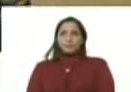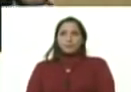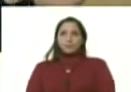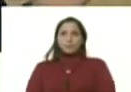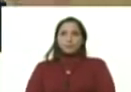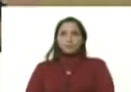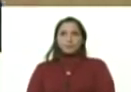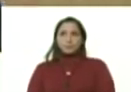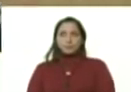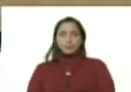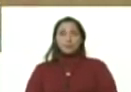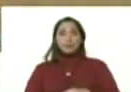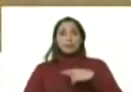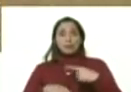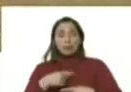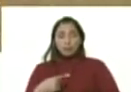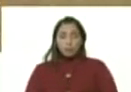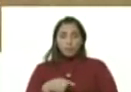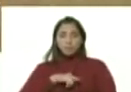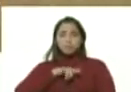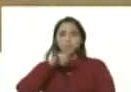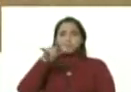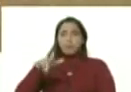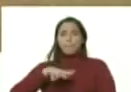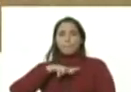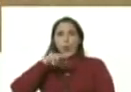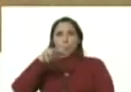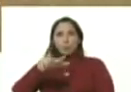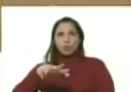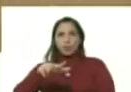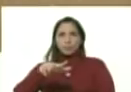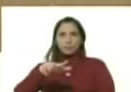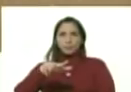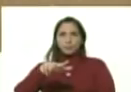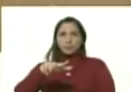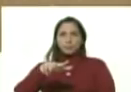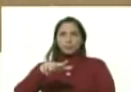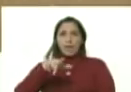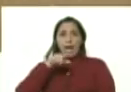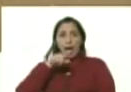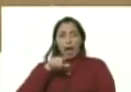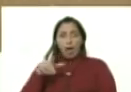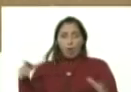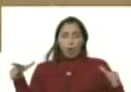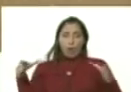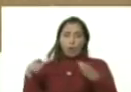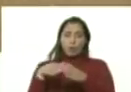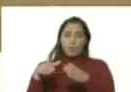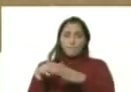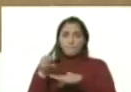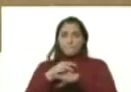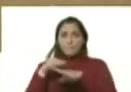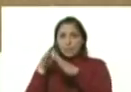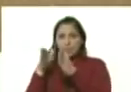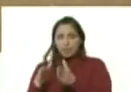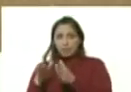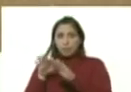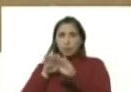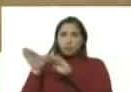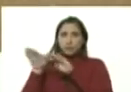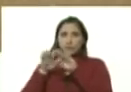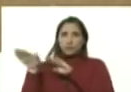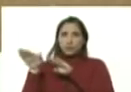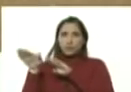Y luego fuimos a Portugal. Última escala. Allí nos reunimos con el ministro de Asuntos